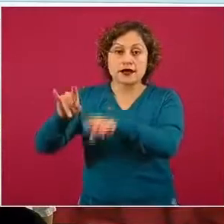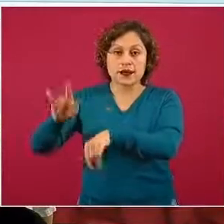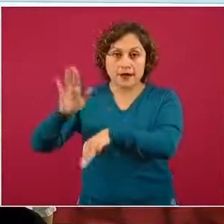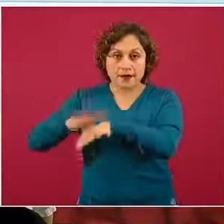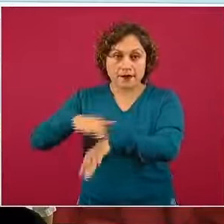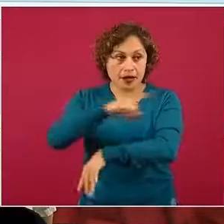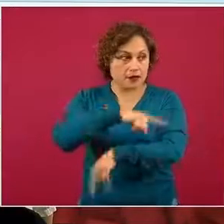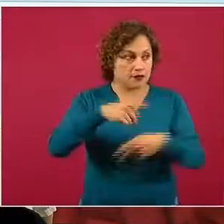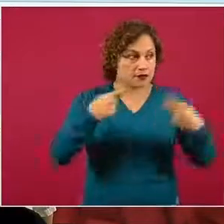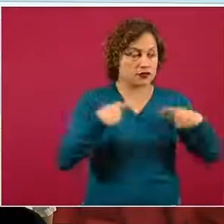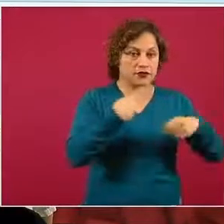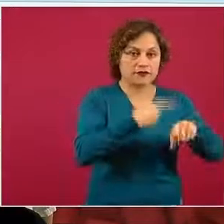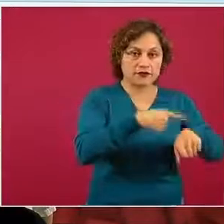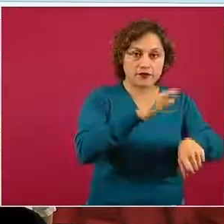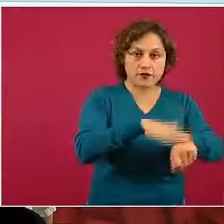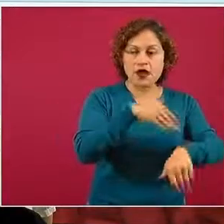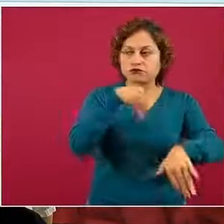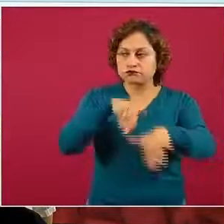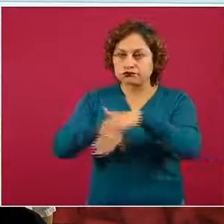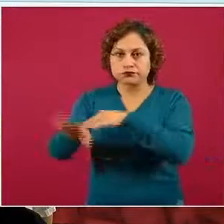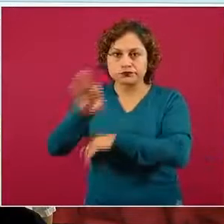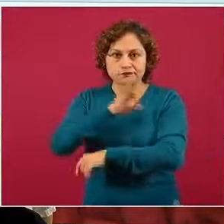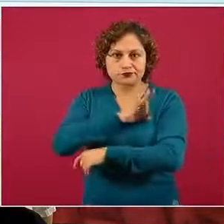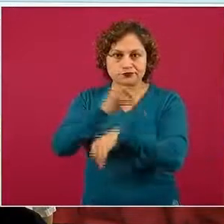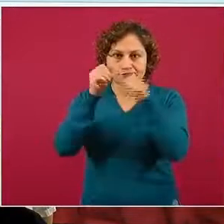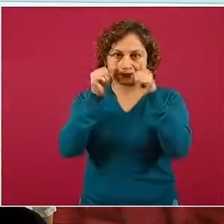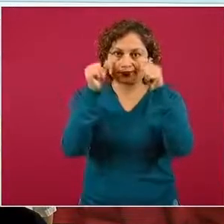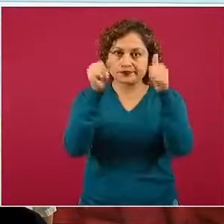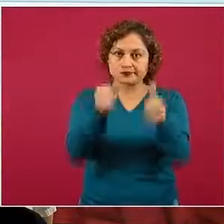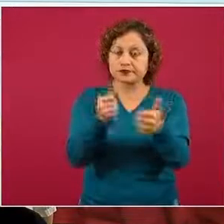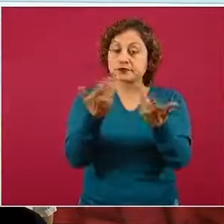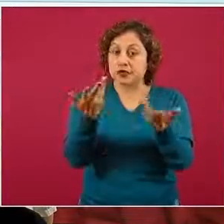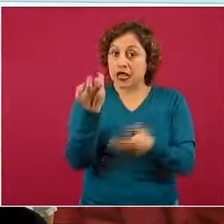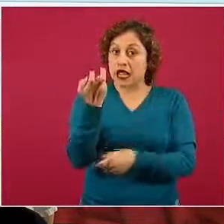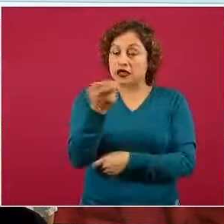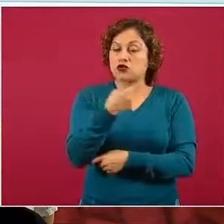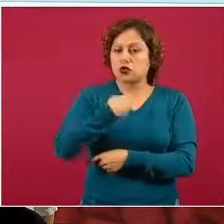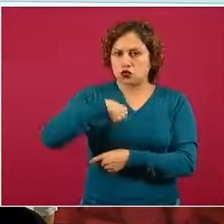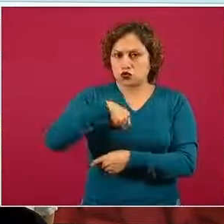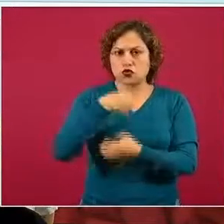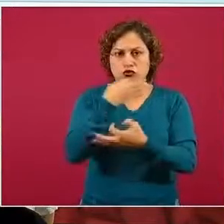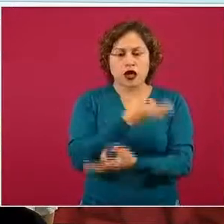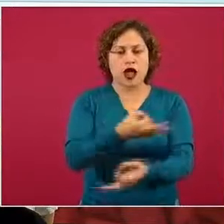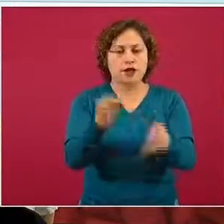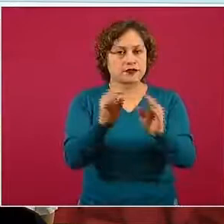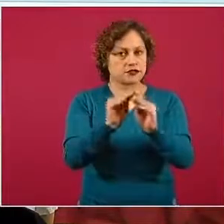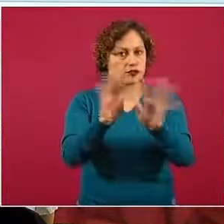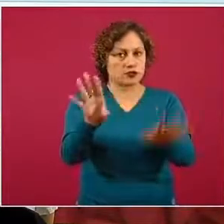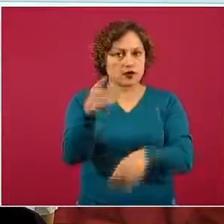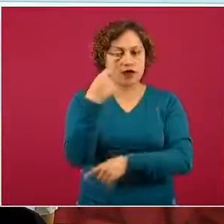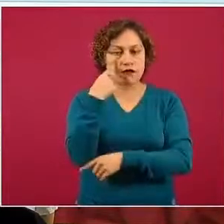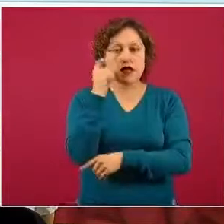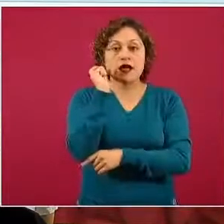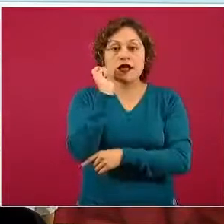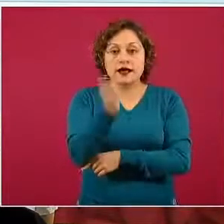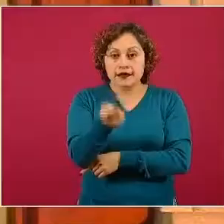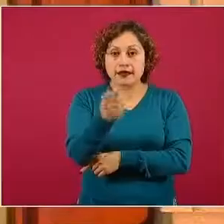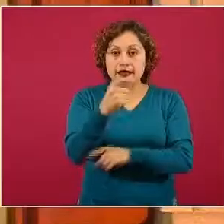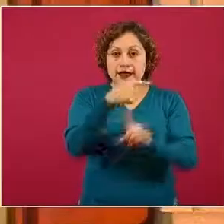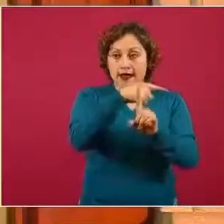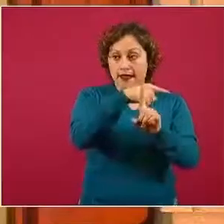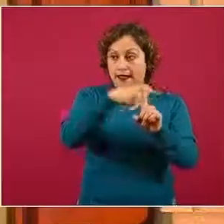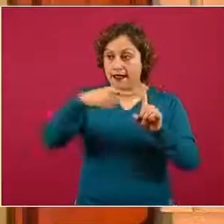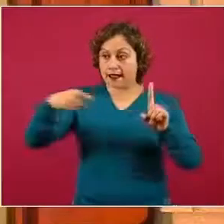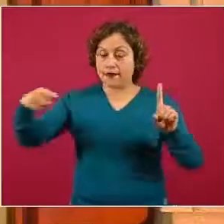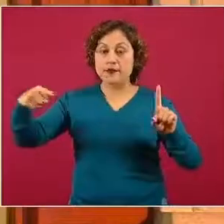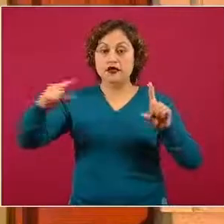así lo requieren. Tenemos que ser también, y lo hemos sido siempre claros, cuando hemos dicho que esta es la media de toda